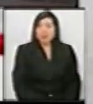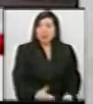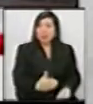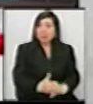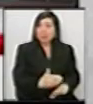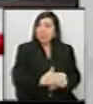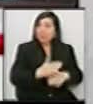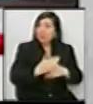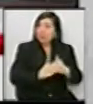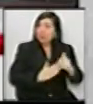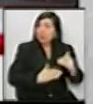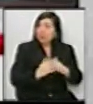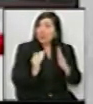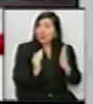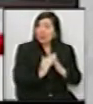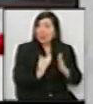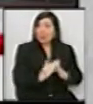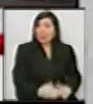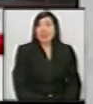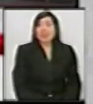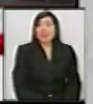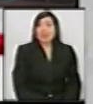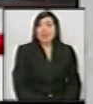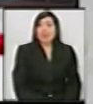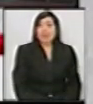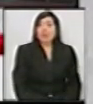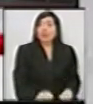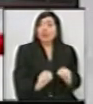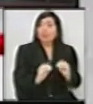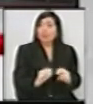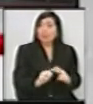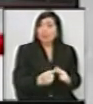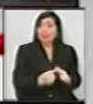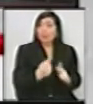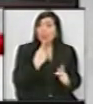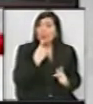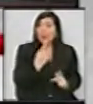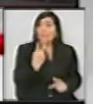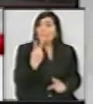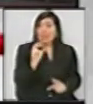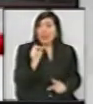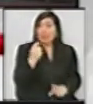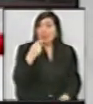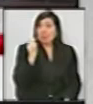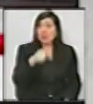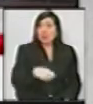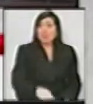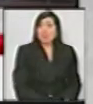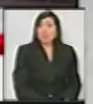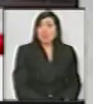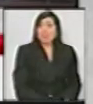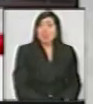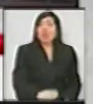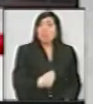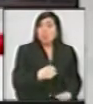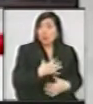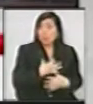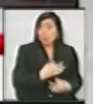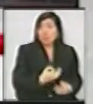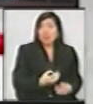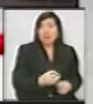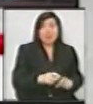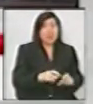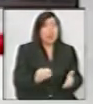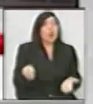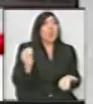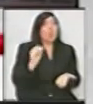desarrollo de construcción de vivienda presidente la propuesta original planteaba 20 por ciento a mí me gustaría que el